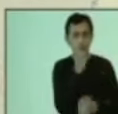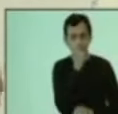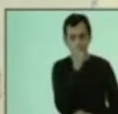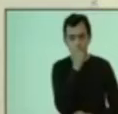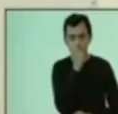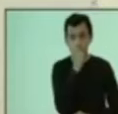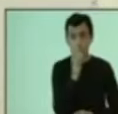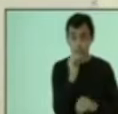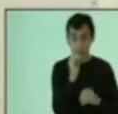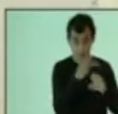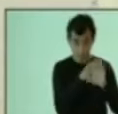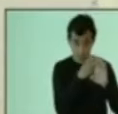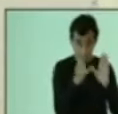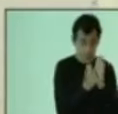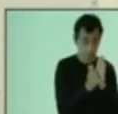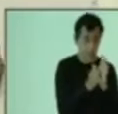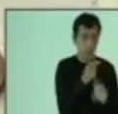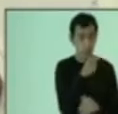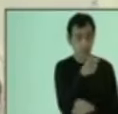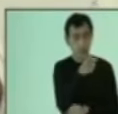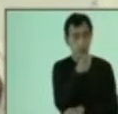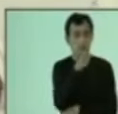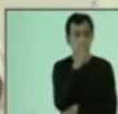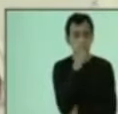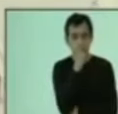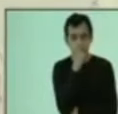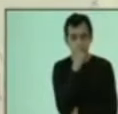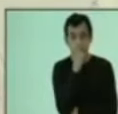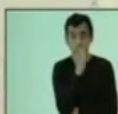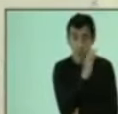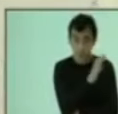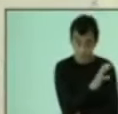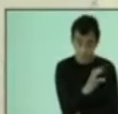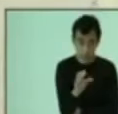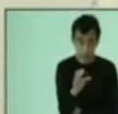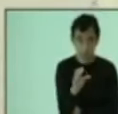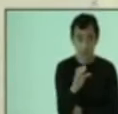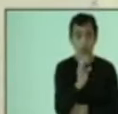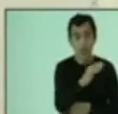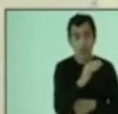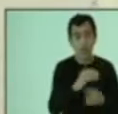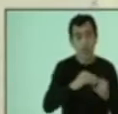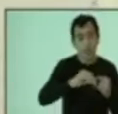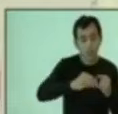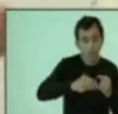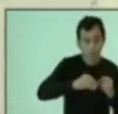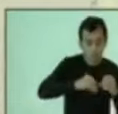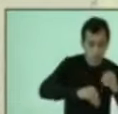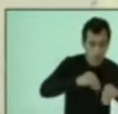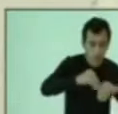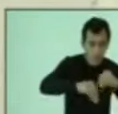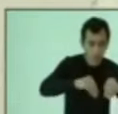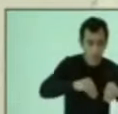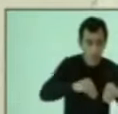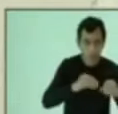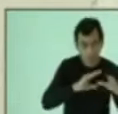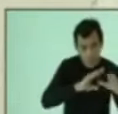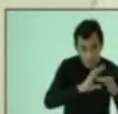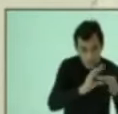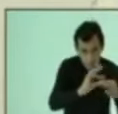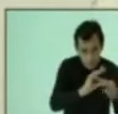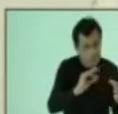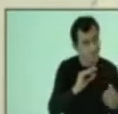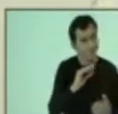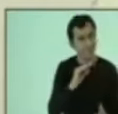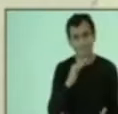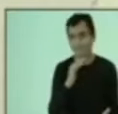En los programas o los proyectos productivos, al campesino no le vamos a enseñar a cultivar, pero al campesino de Coatzintla le